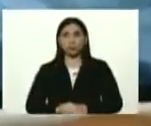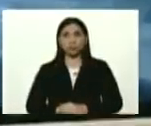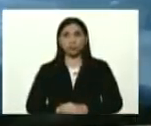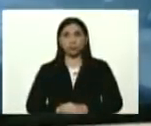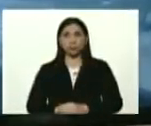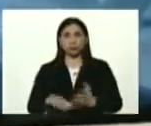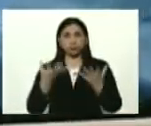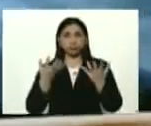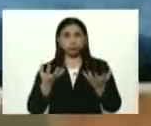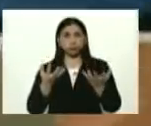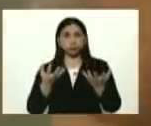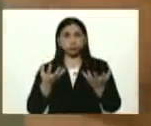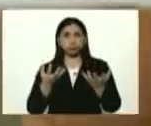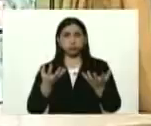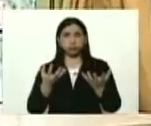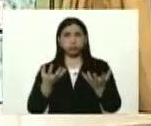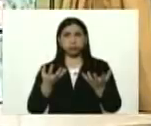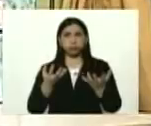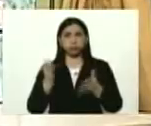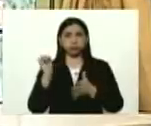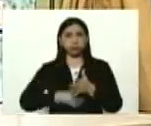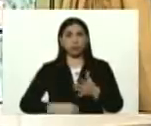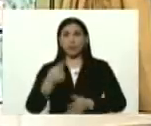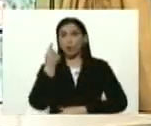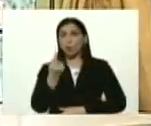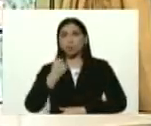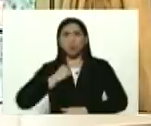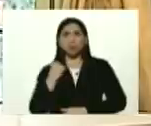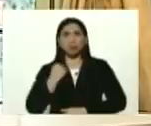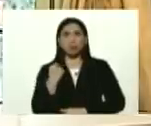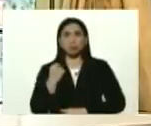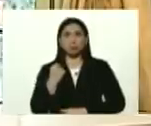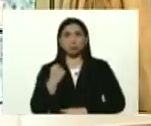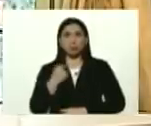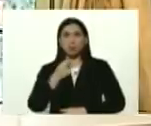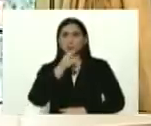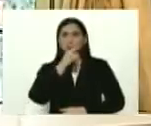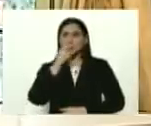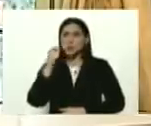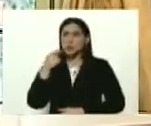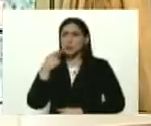Ahí está, miren. No había un policía, compadre, con un megáfono,